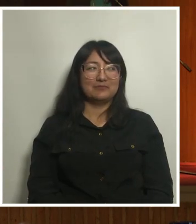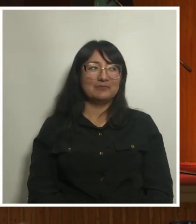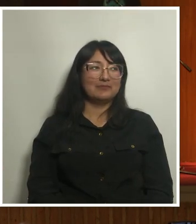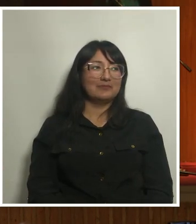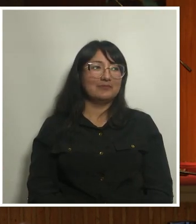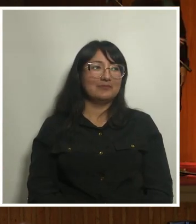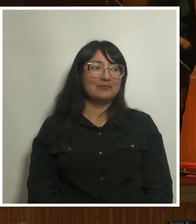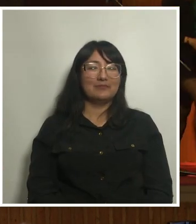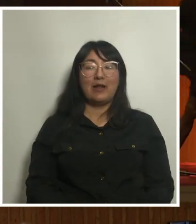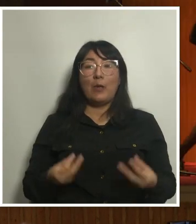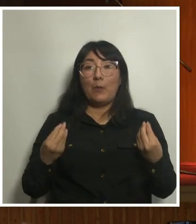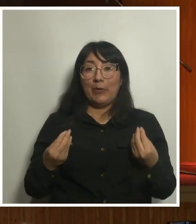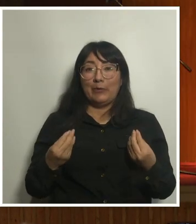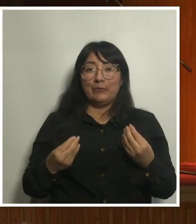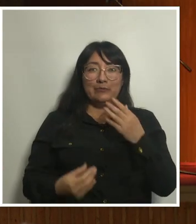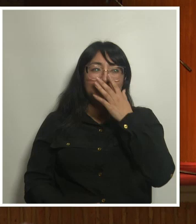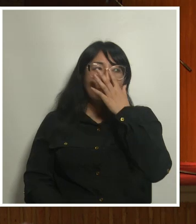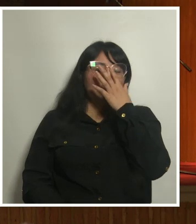Bueno,